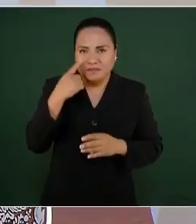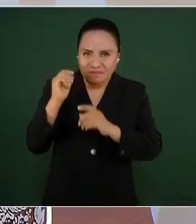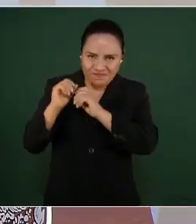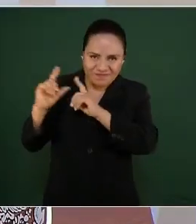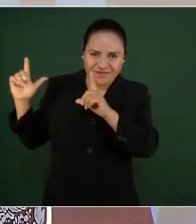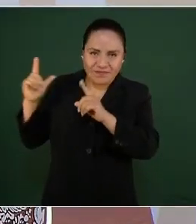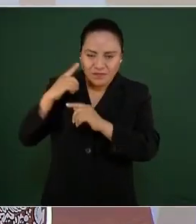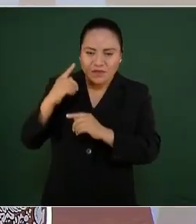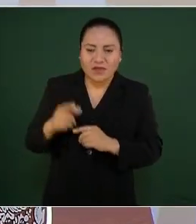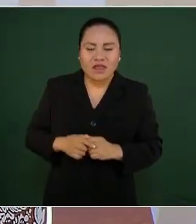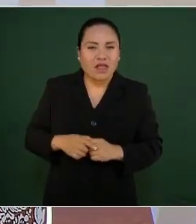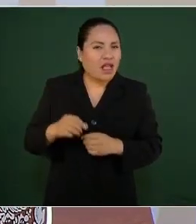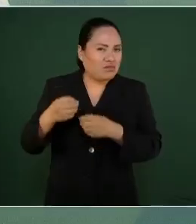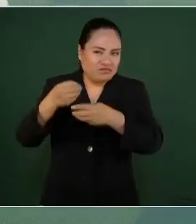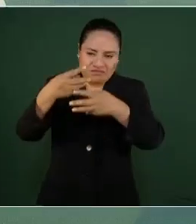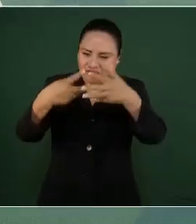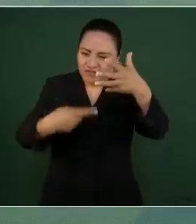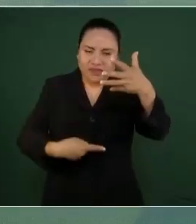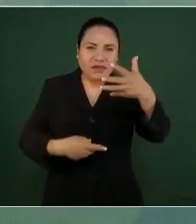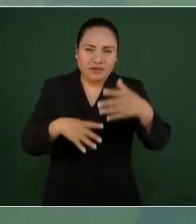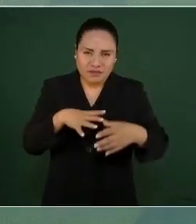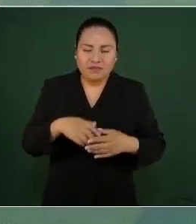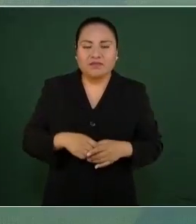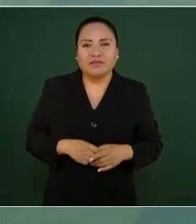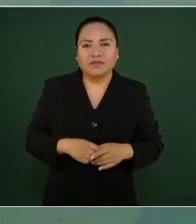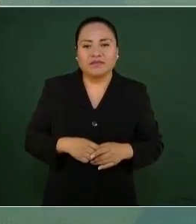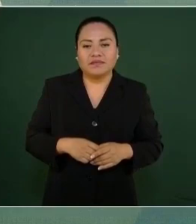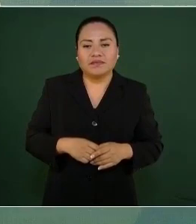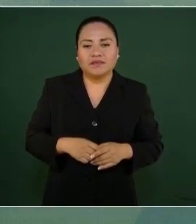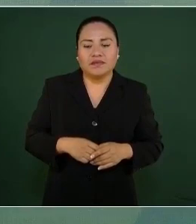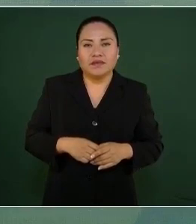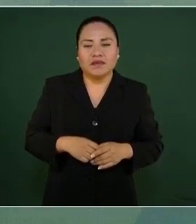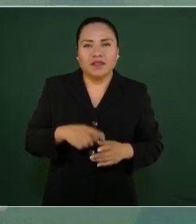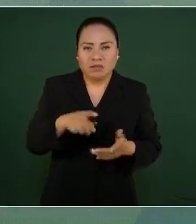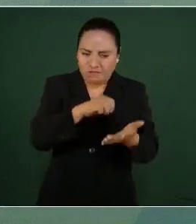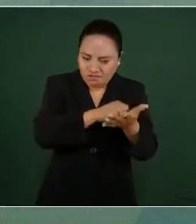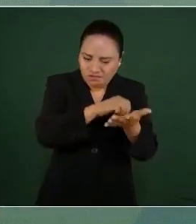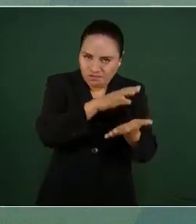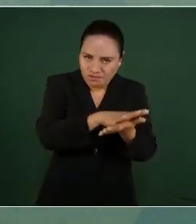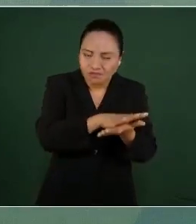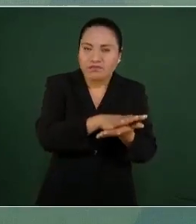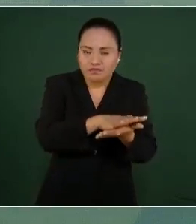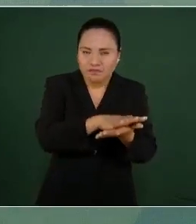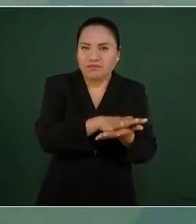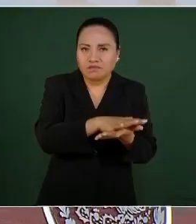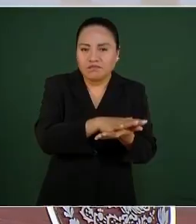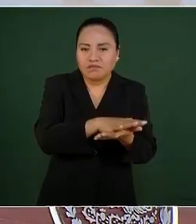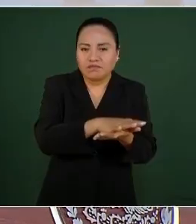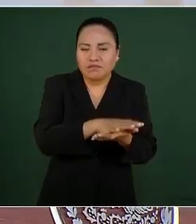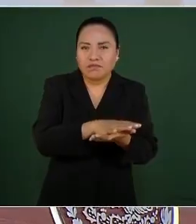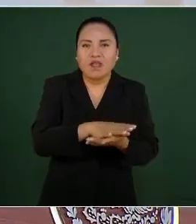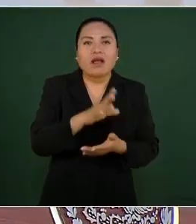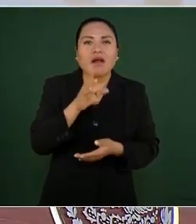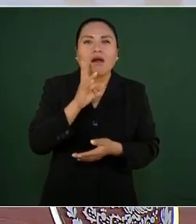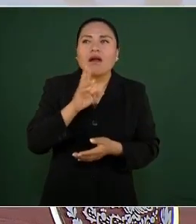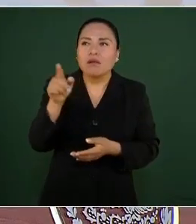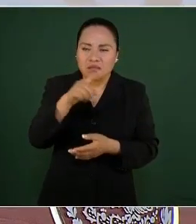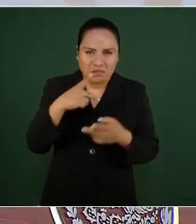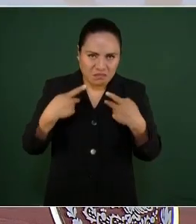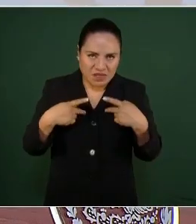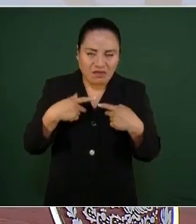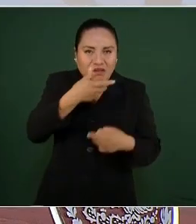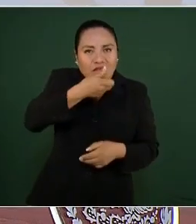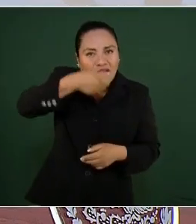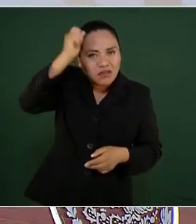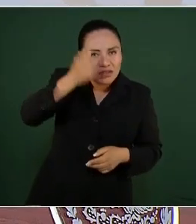esto y otras cosas, pero esto, si lo ponen por escrito los candidatos